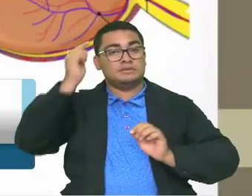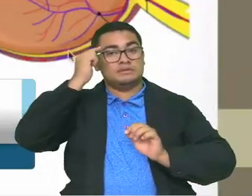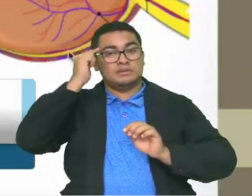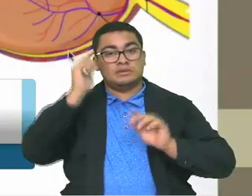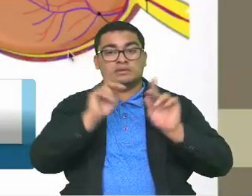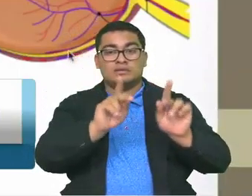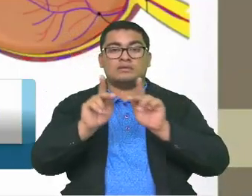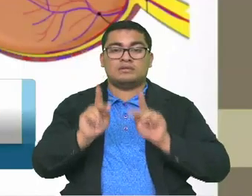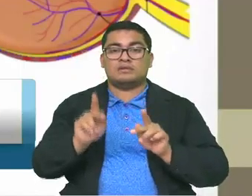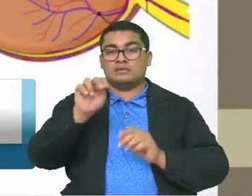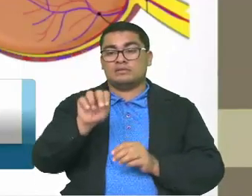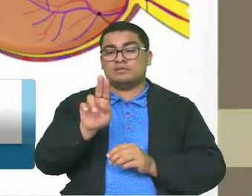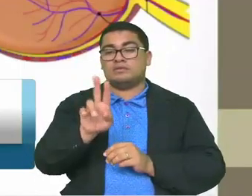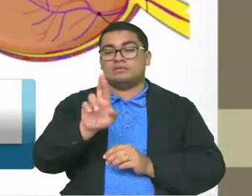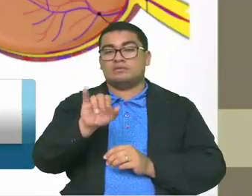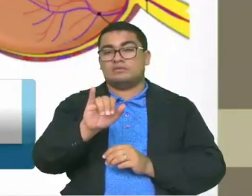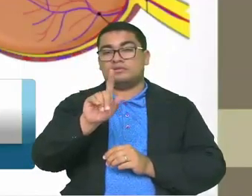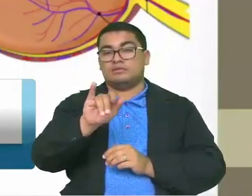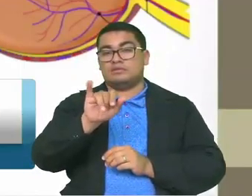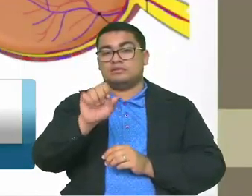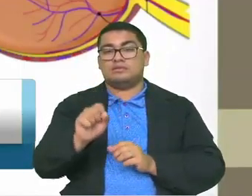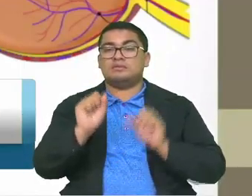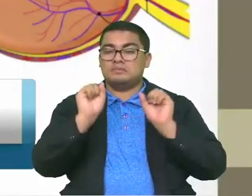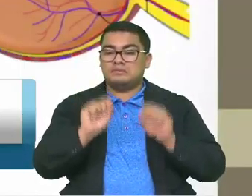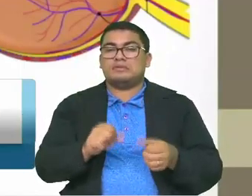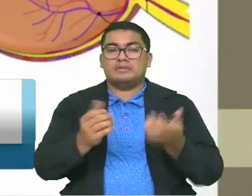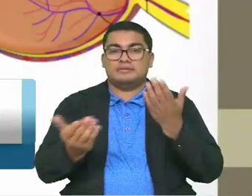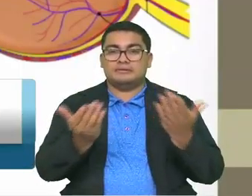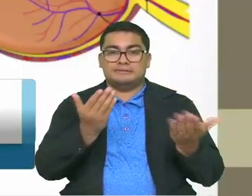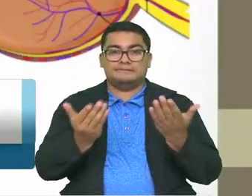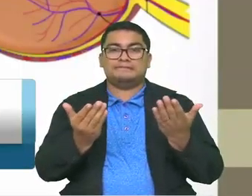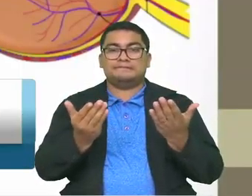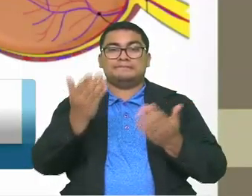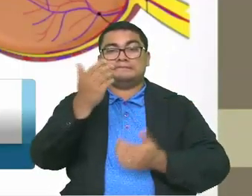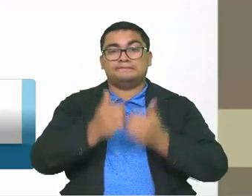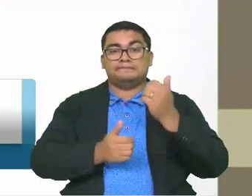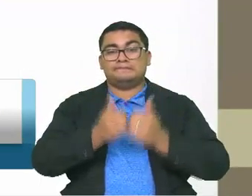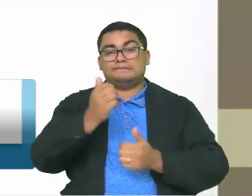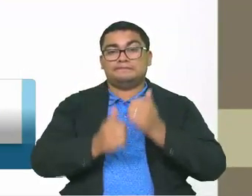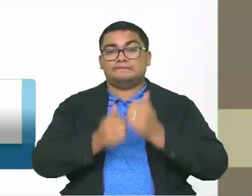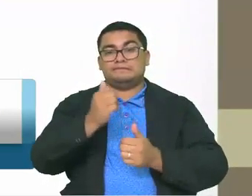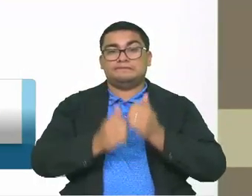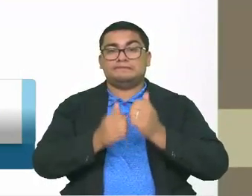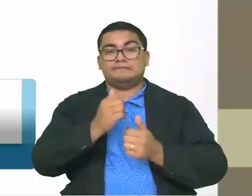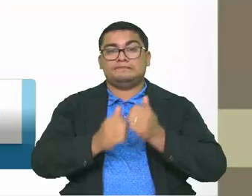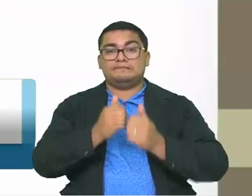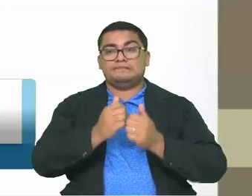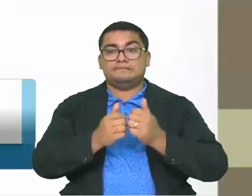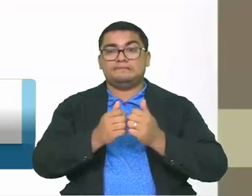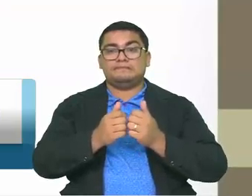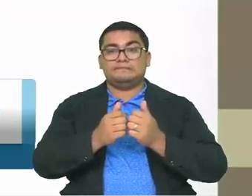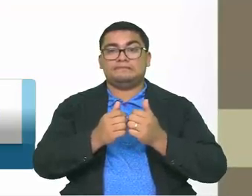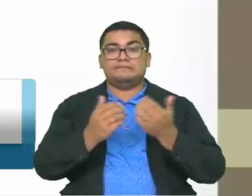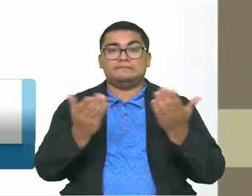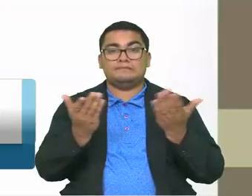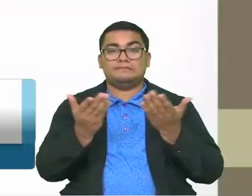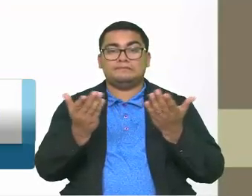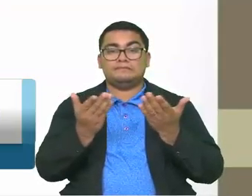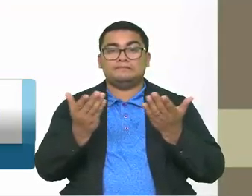ejemplo, o neuromielitis óptica. Y si nos vamos a personas de mayor edad, entre 60, 70, 80